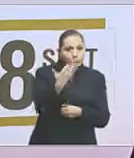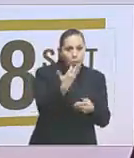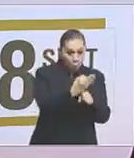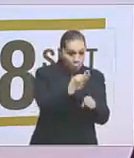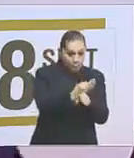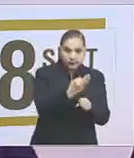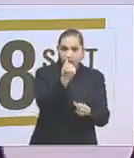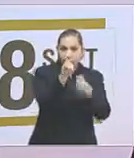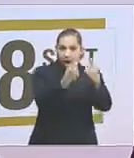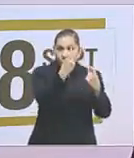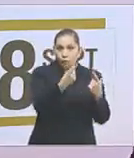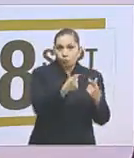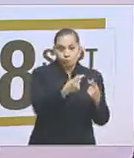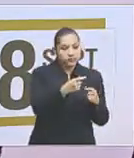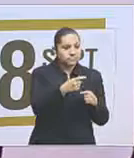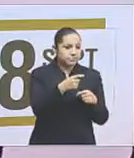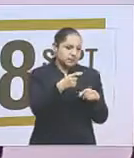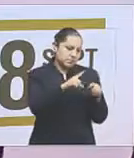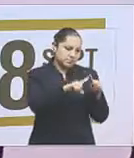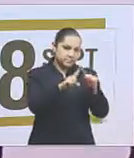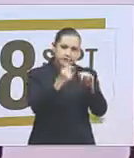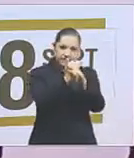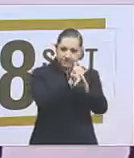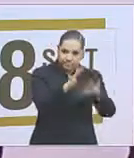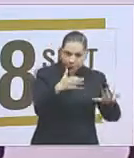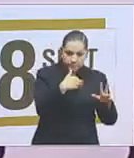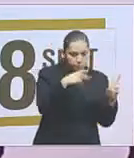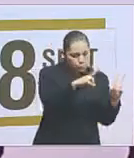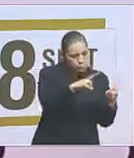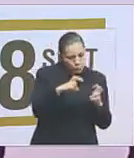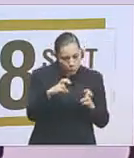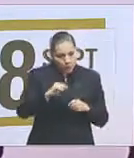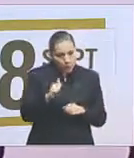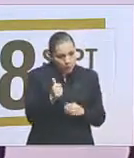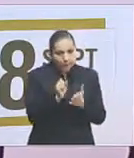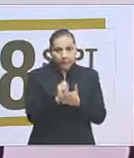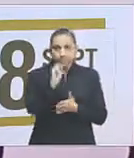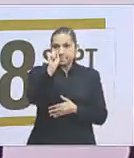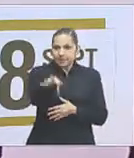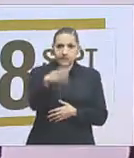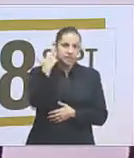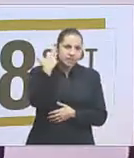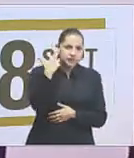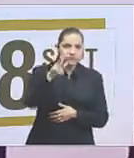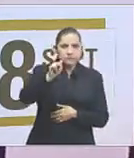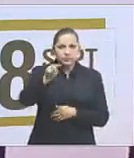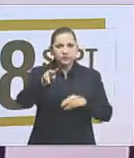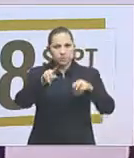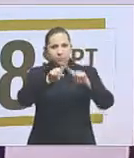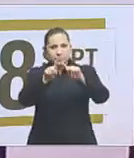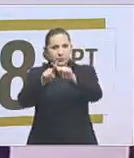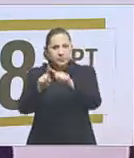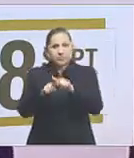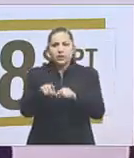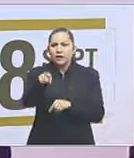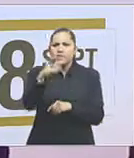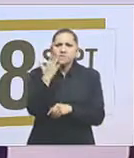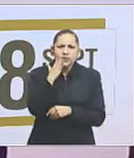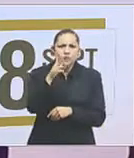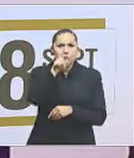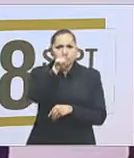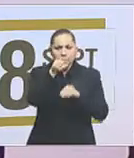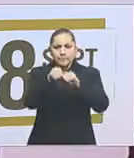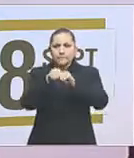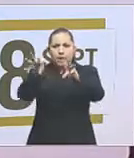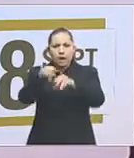luego se las pasa a los medios de comunicación para acreditar ciertas conductas bueno eso no existía hace algunos